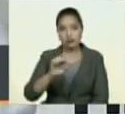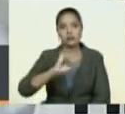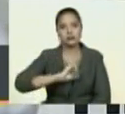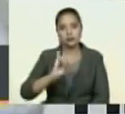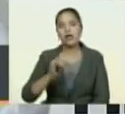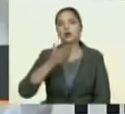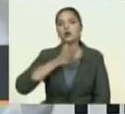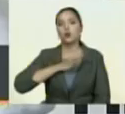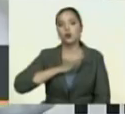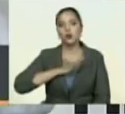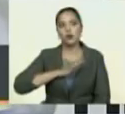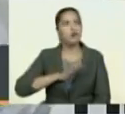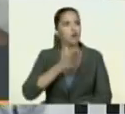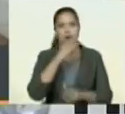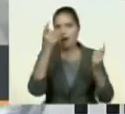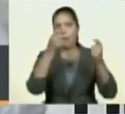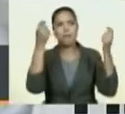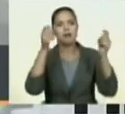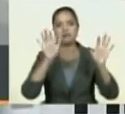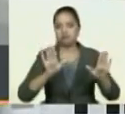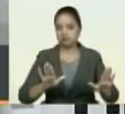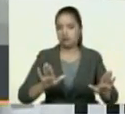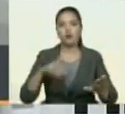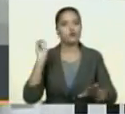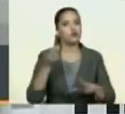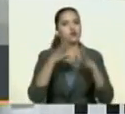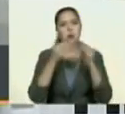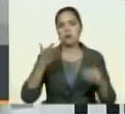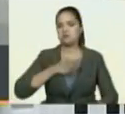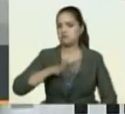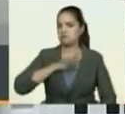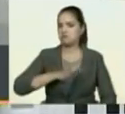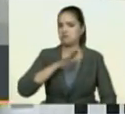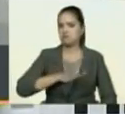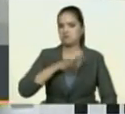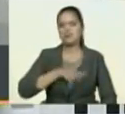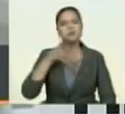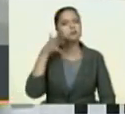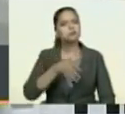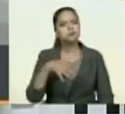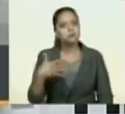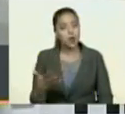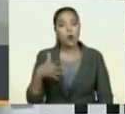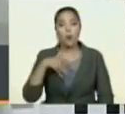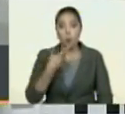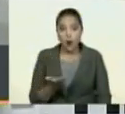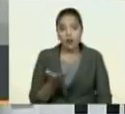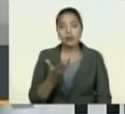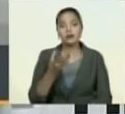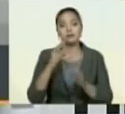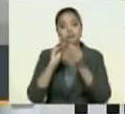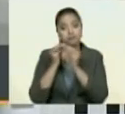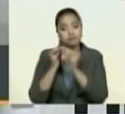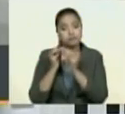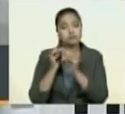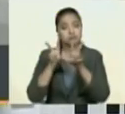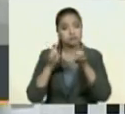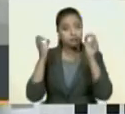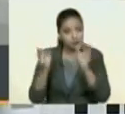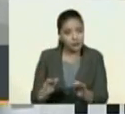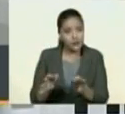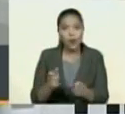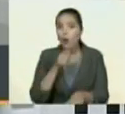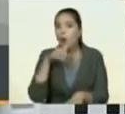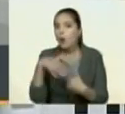en tranquilidad, sin campaña, todo el mundo tranquilo, para que puedan actualizar y estar seguros